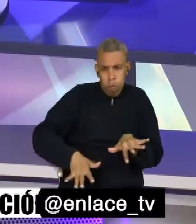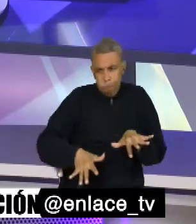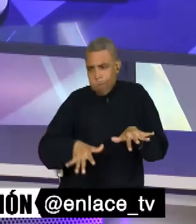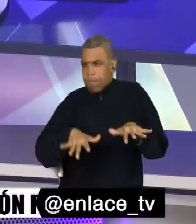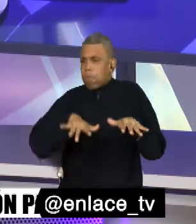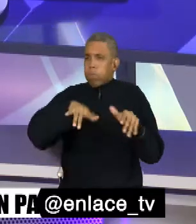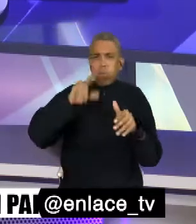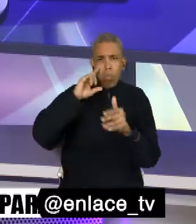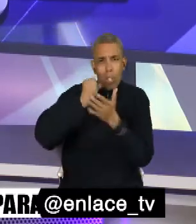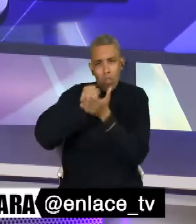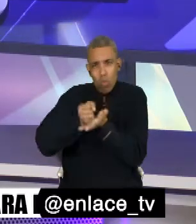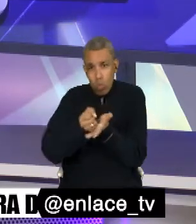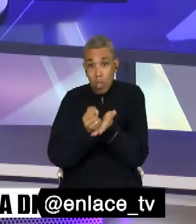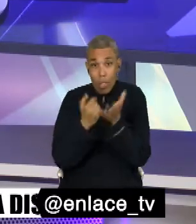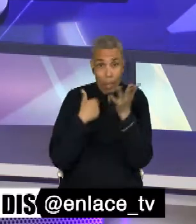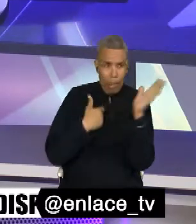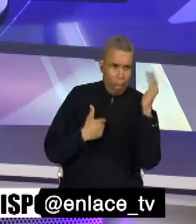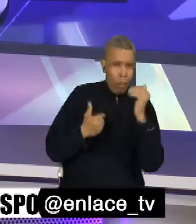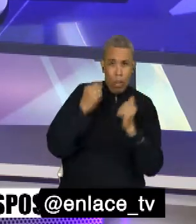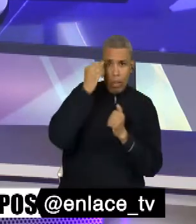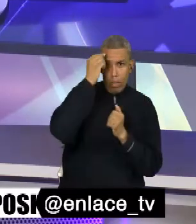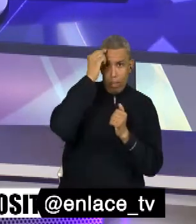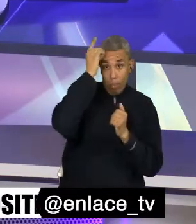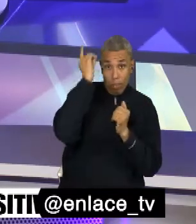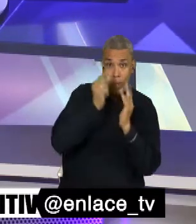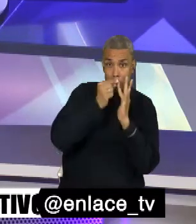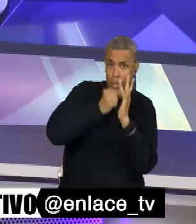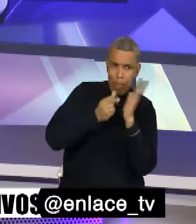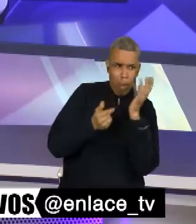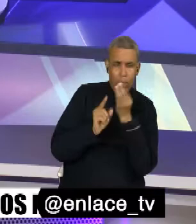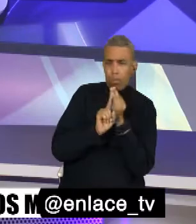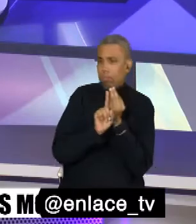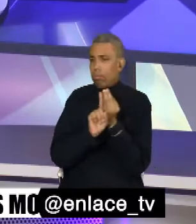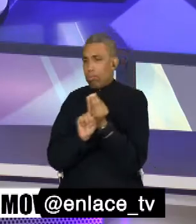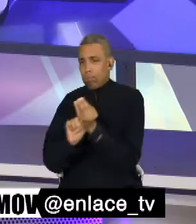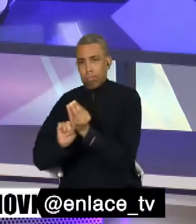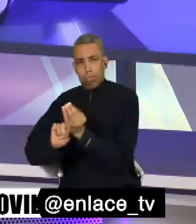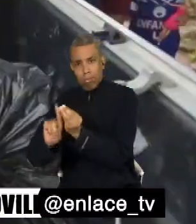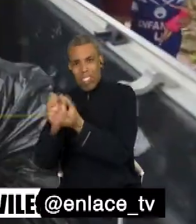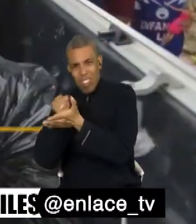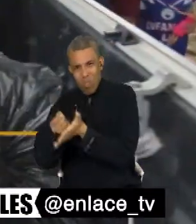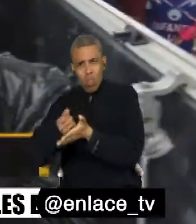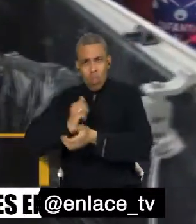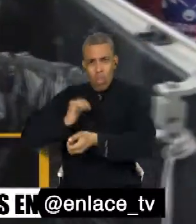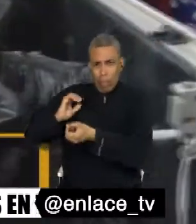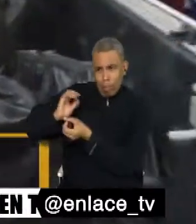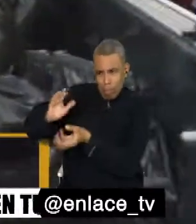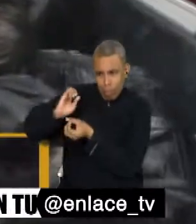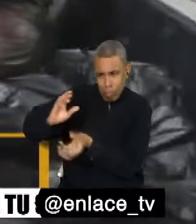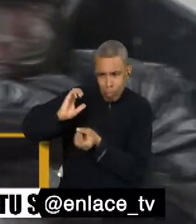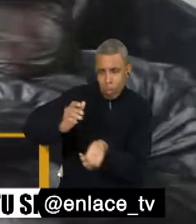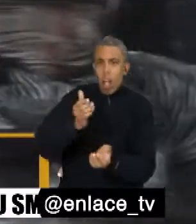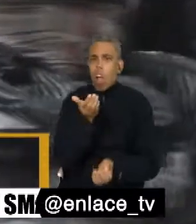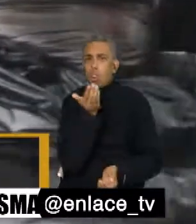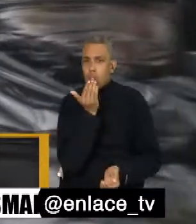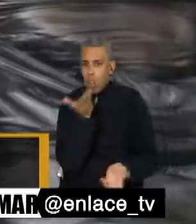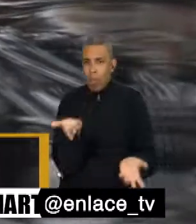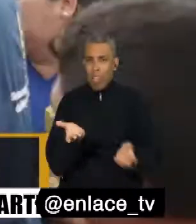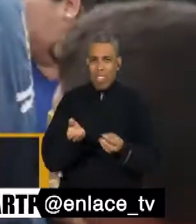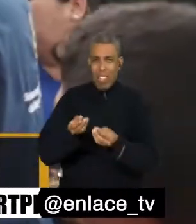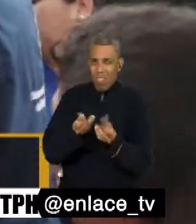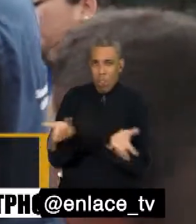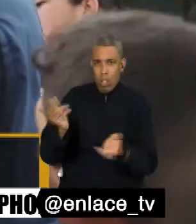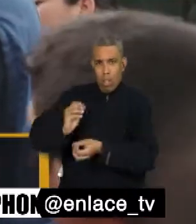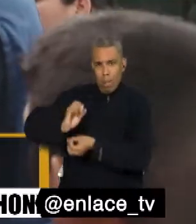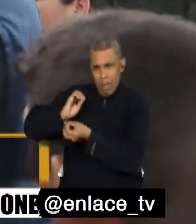la entrega de mercados a damnificados por la ola invernal. El suministro de alimentos se está haciendo para mitigar